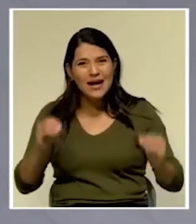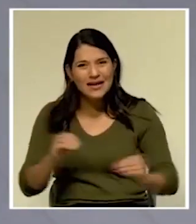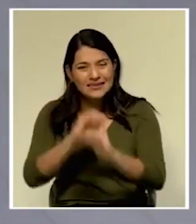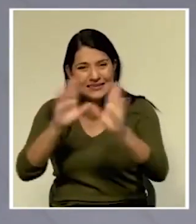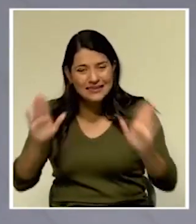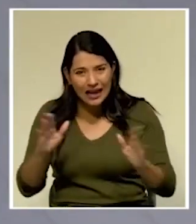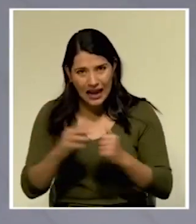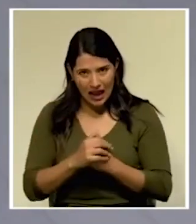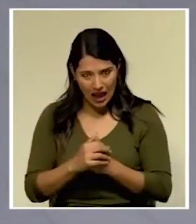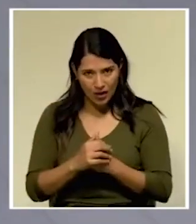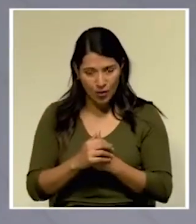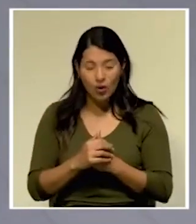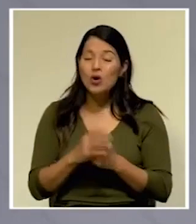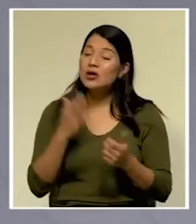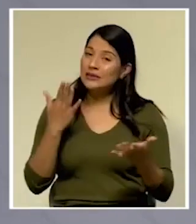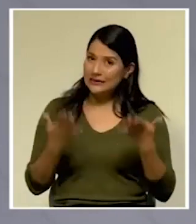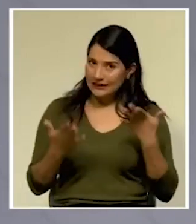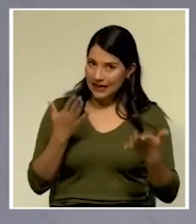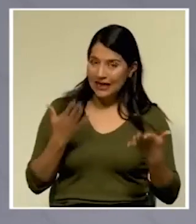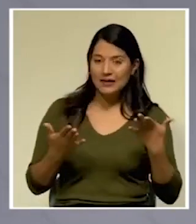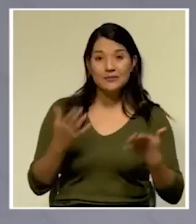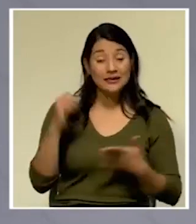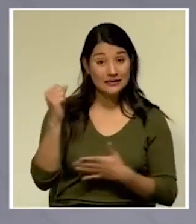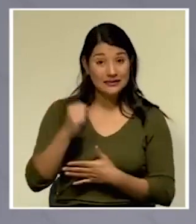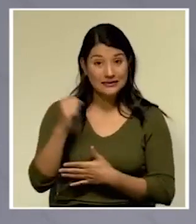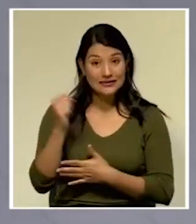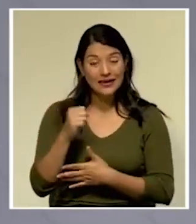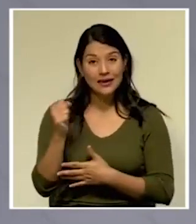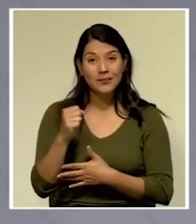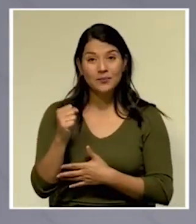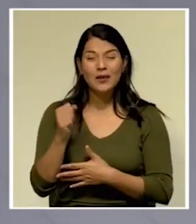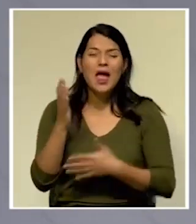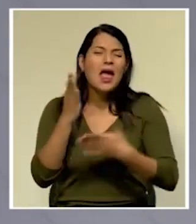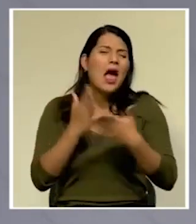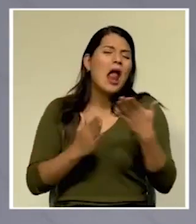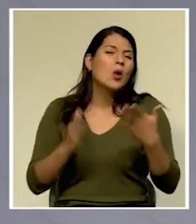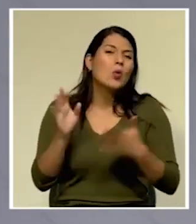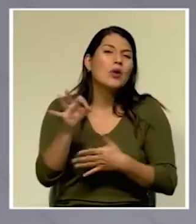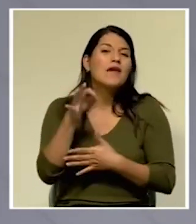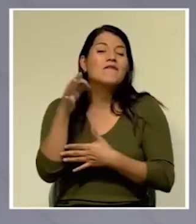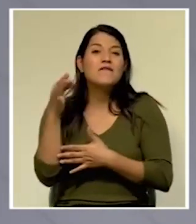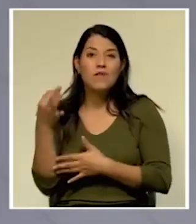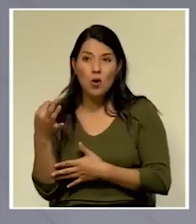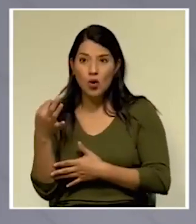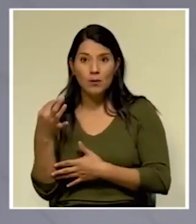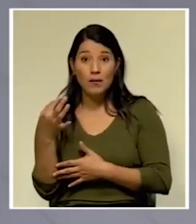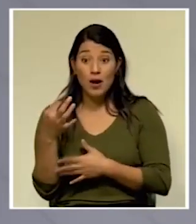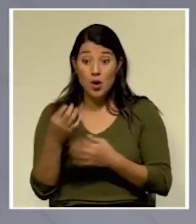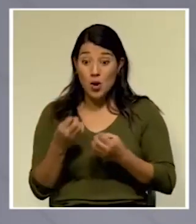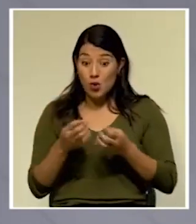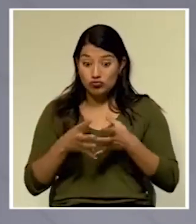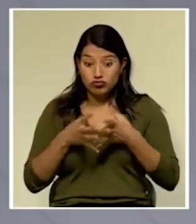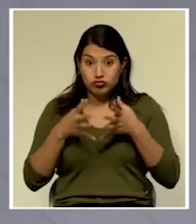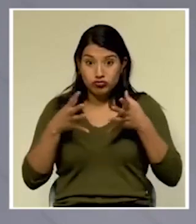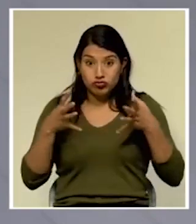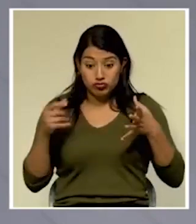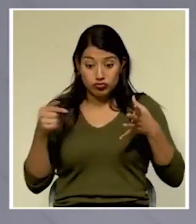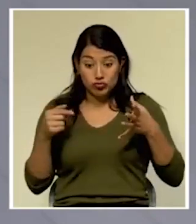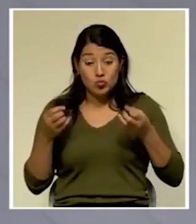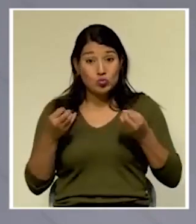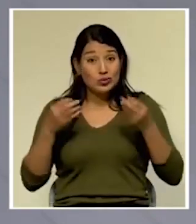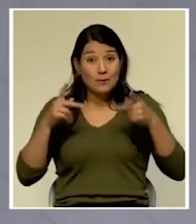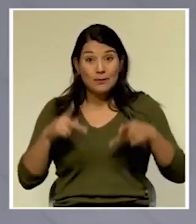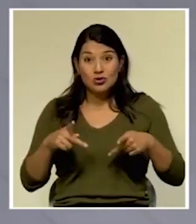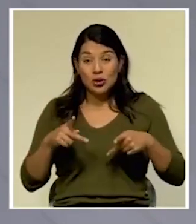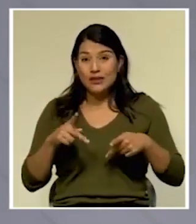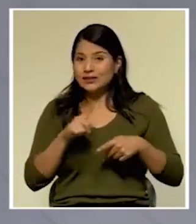la probabilidad de que sí, efectivamente, de alguna manera, el abstencionismo crece y probablemente crezca, ¿verdad?